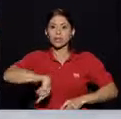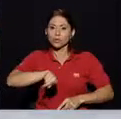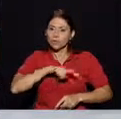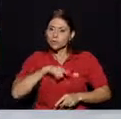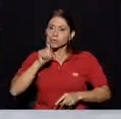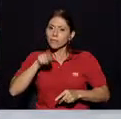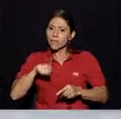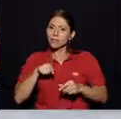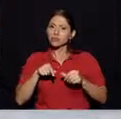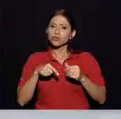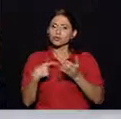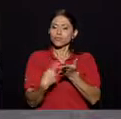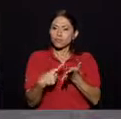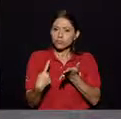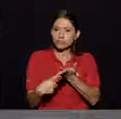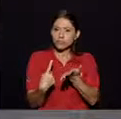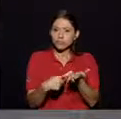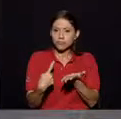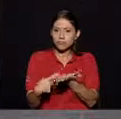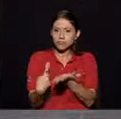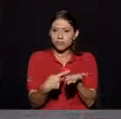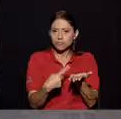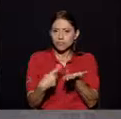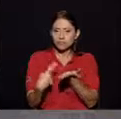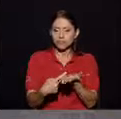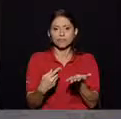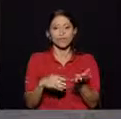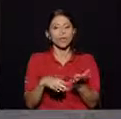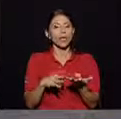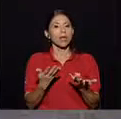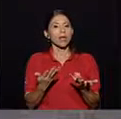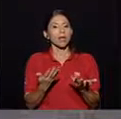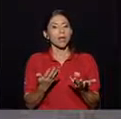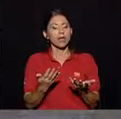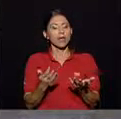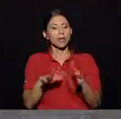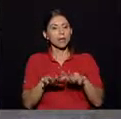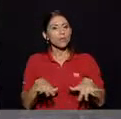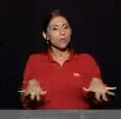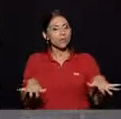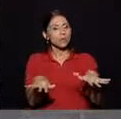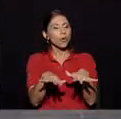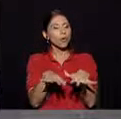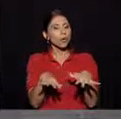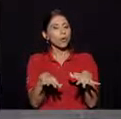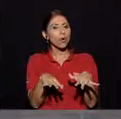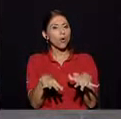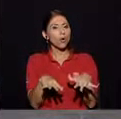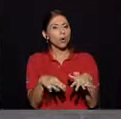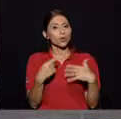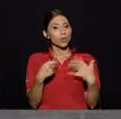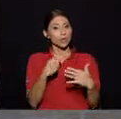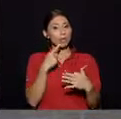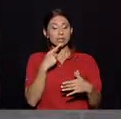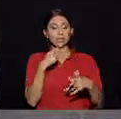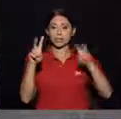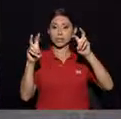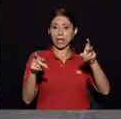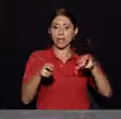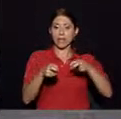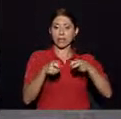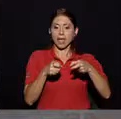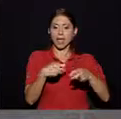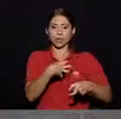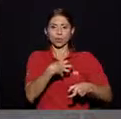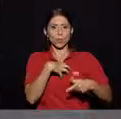seguir discutiendo, ¿verdad? En un entorno donde se coloca como un concepto de avanzada el tema de